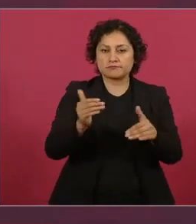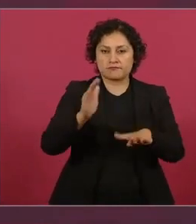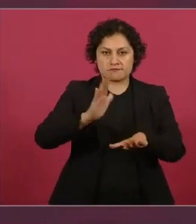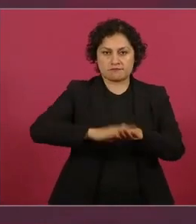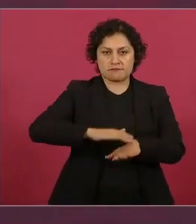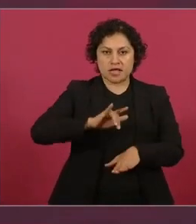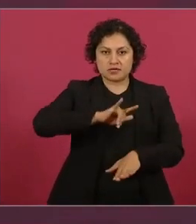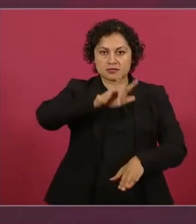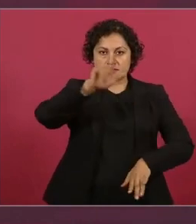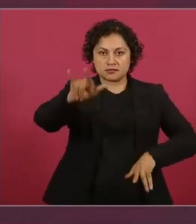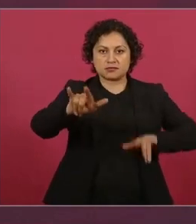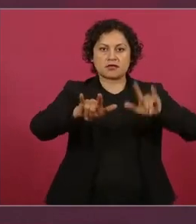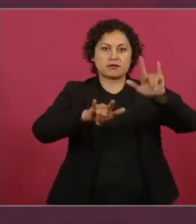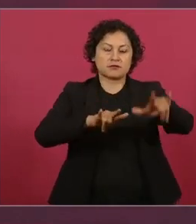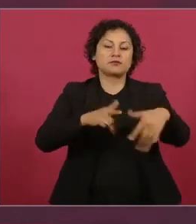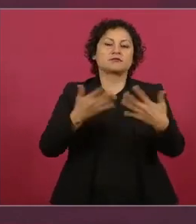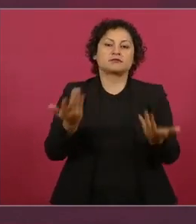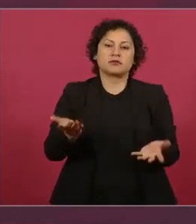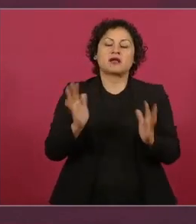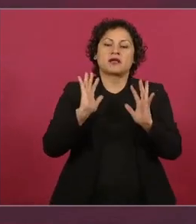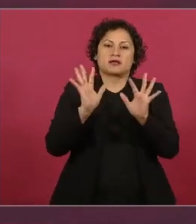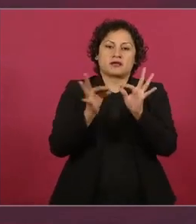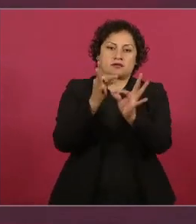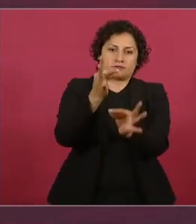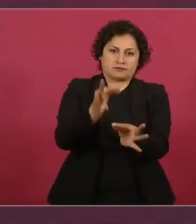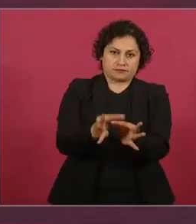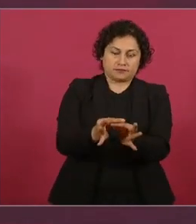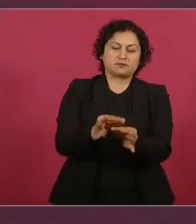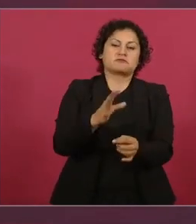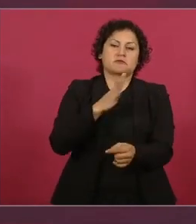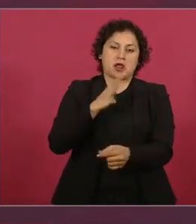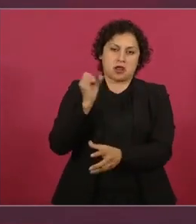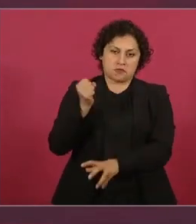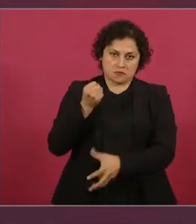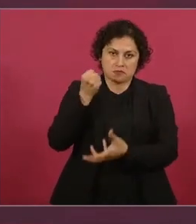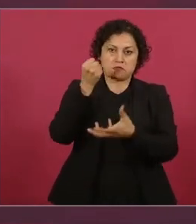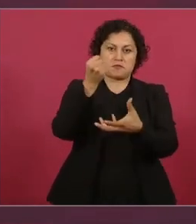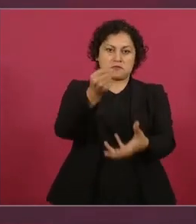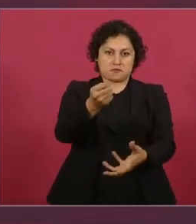está resuelto, tenemos el presupuesto,